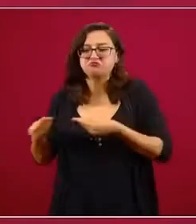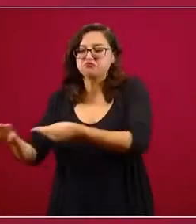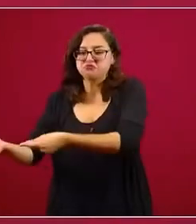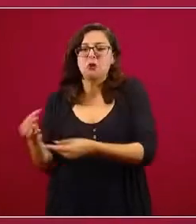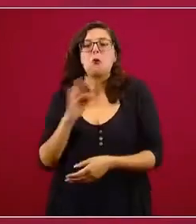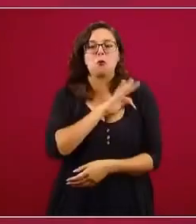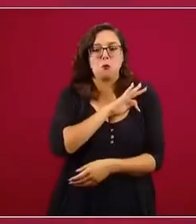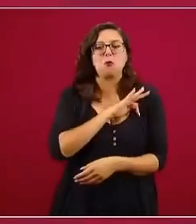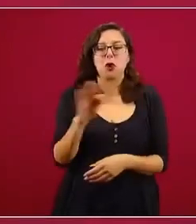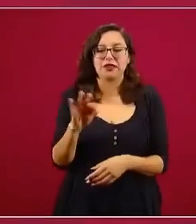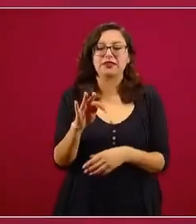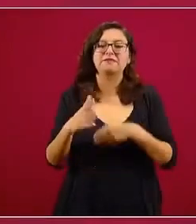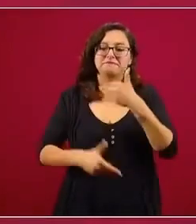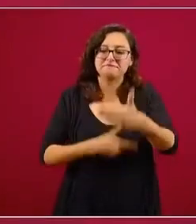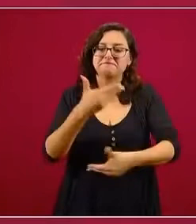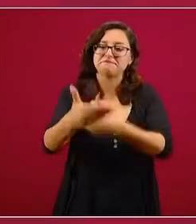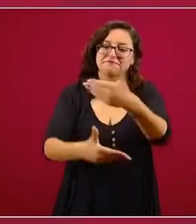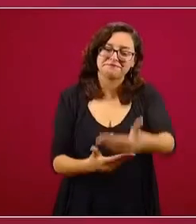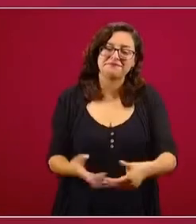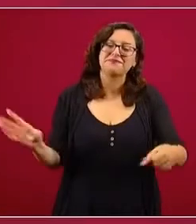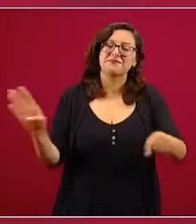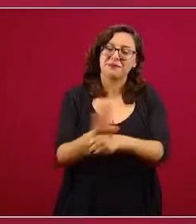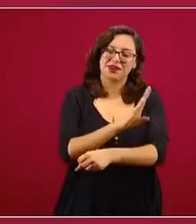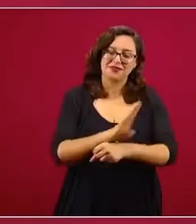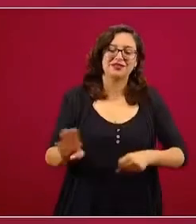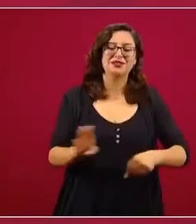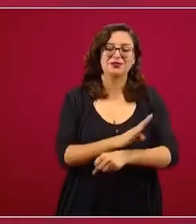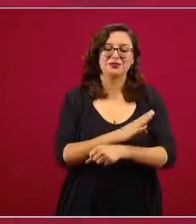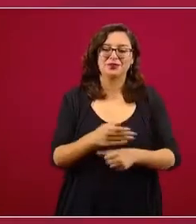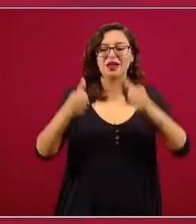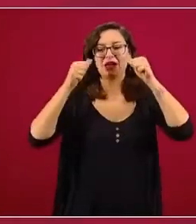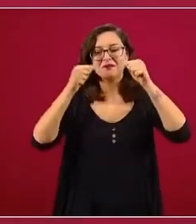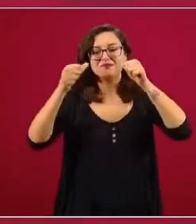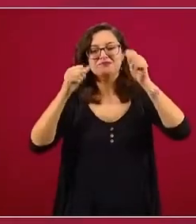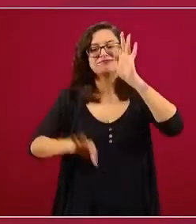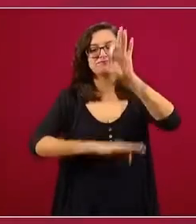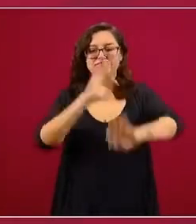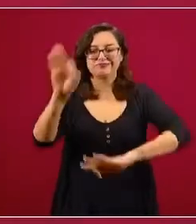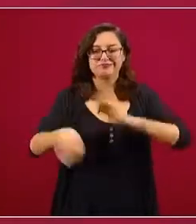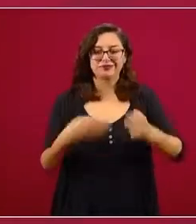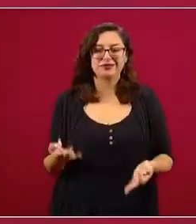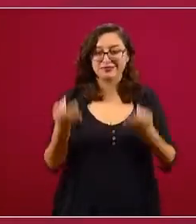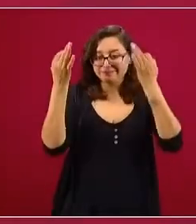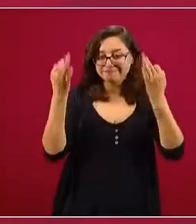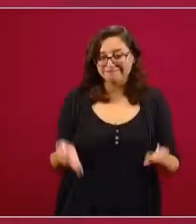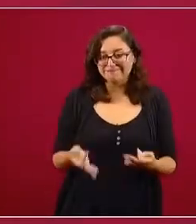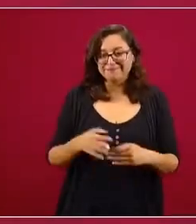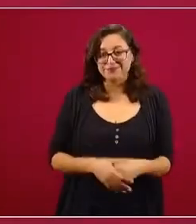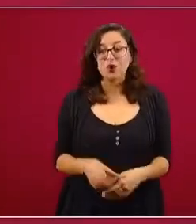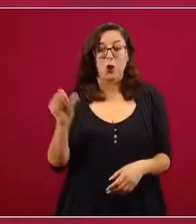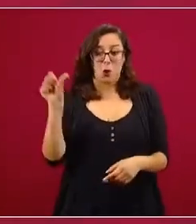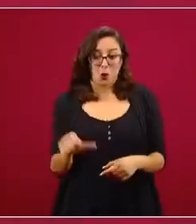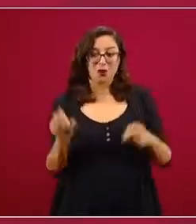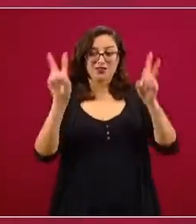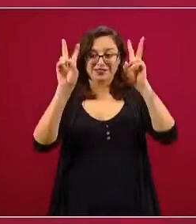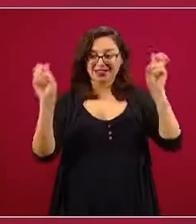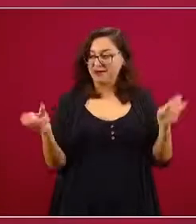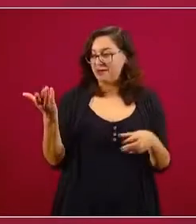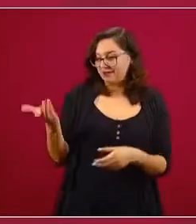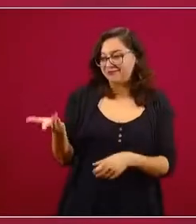y lógicamente esto repercute en beneficio y en calidad a la atención de los pacientes. Entonces, hoy en el componente temático nos van a